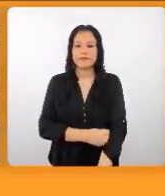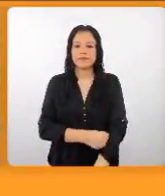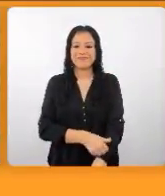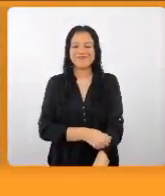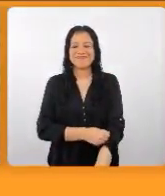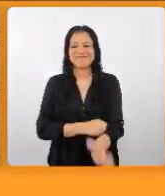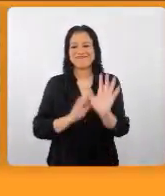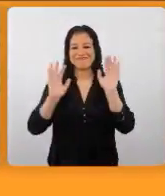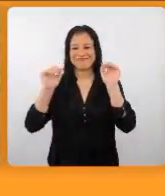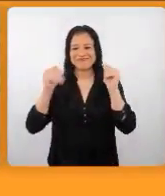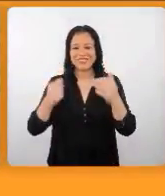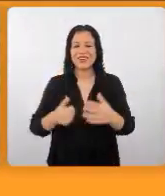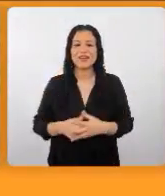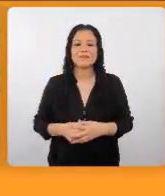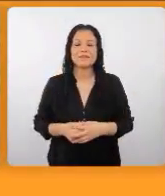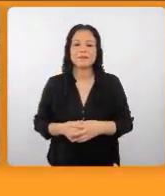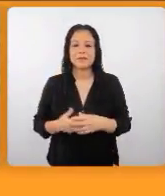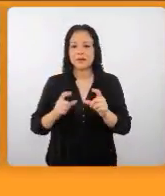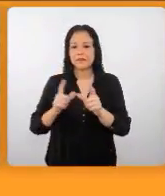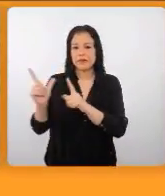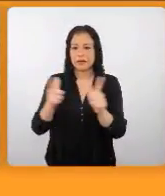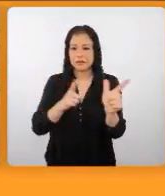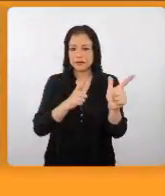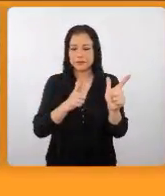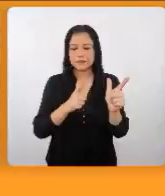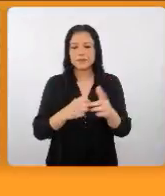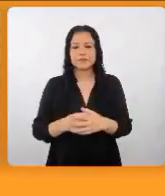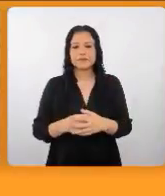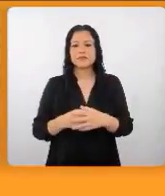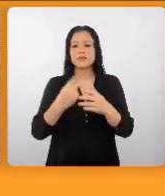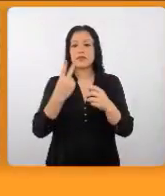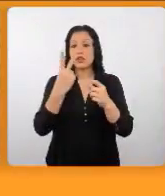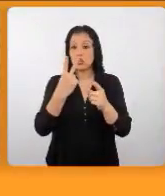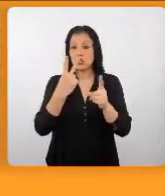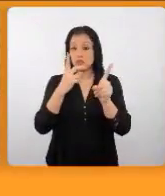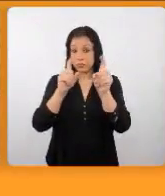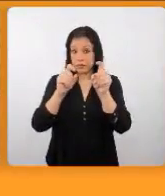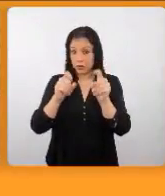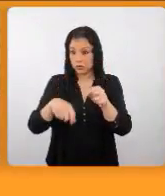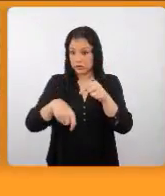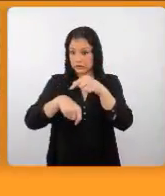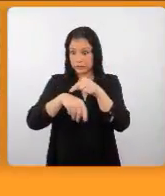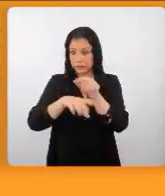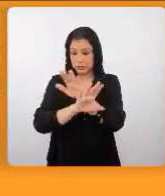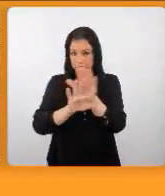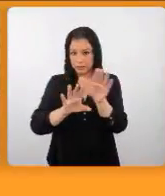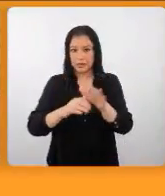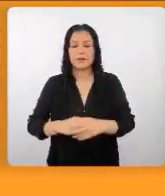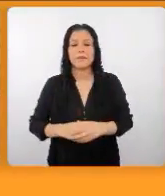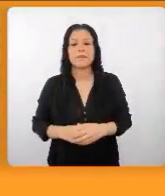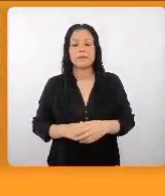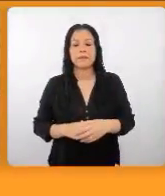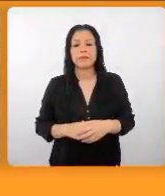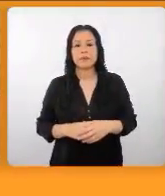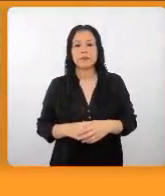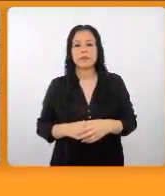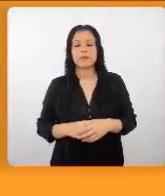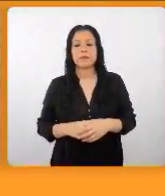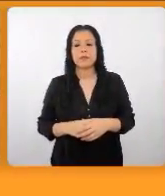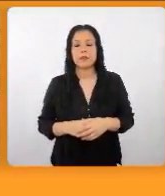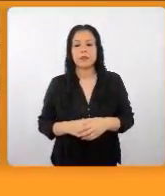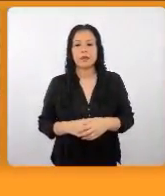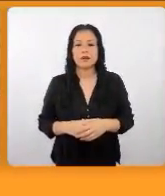Hola Fiorella, ¿qué tal? ¿Cómo estás? Listo. Ok, un par de preguntitas ya que te vamos a ir cerrando ya.